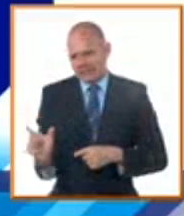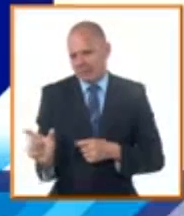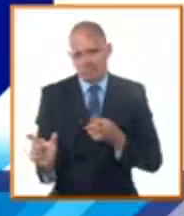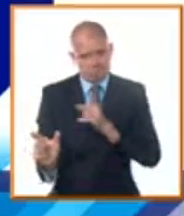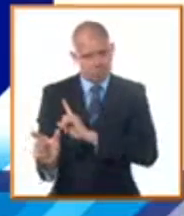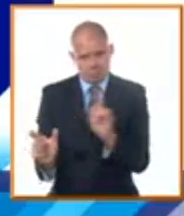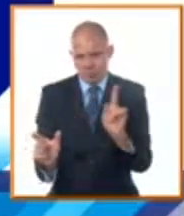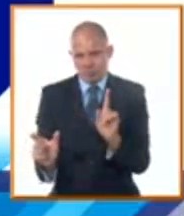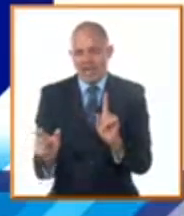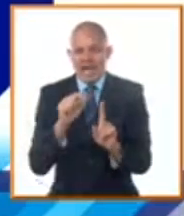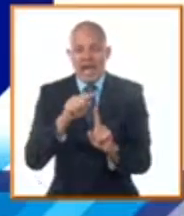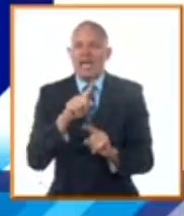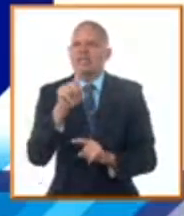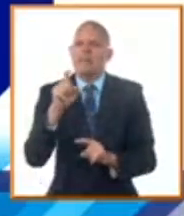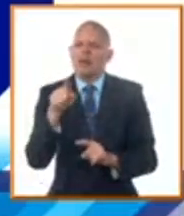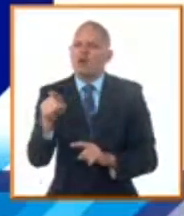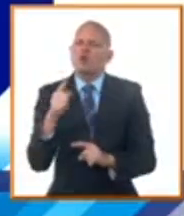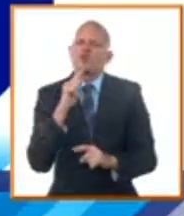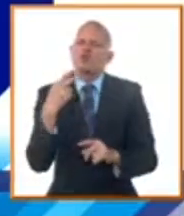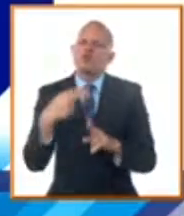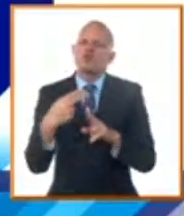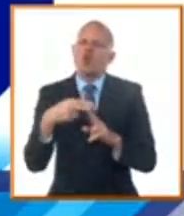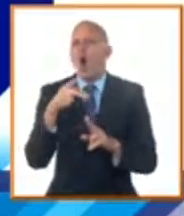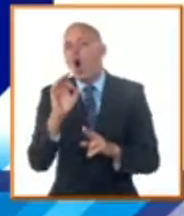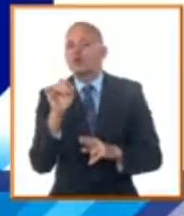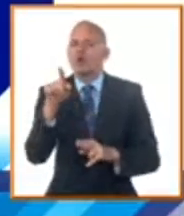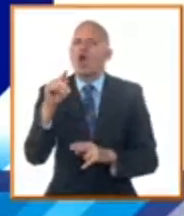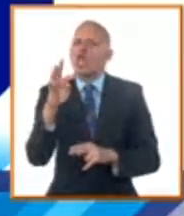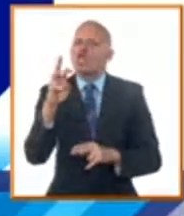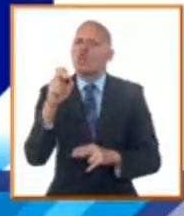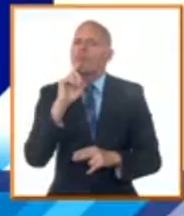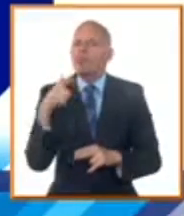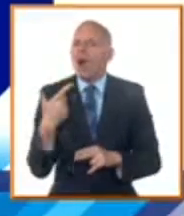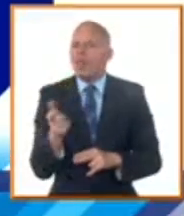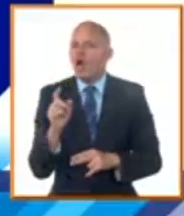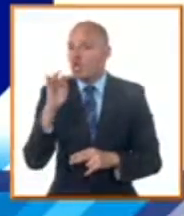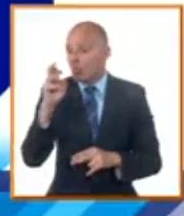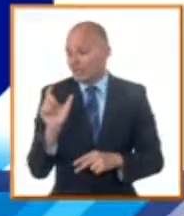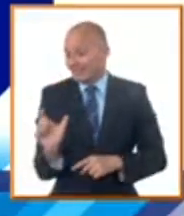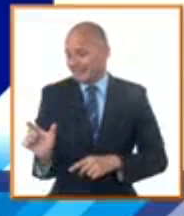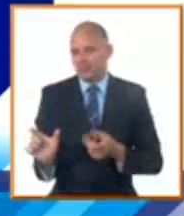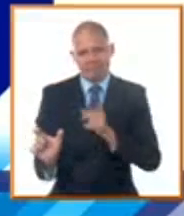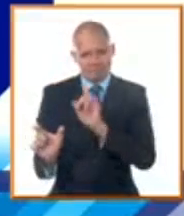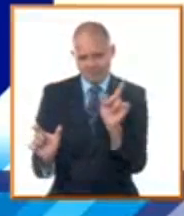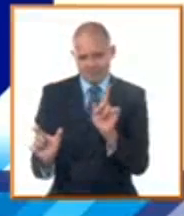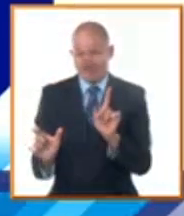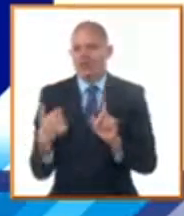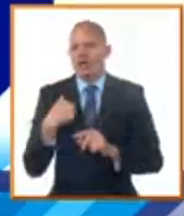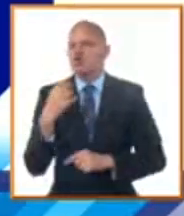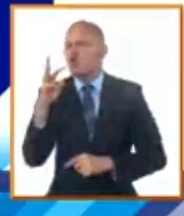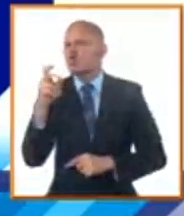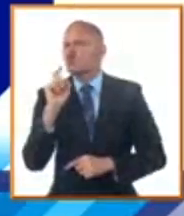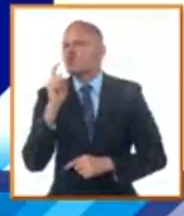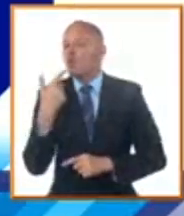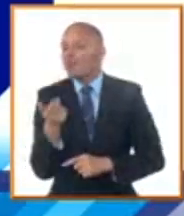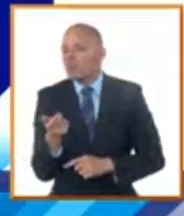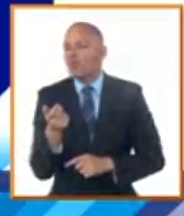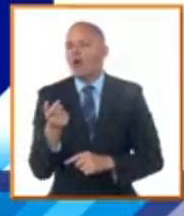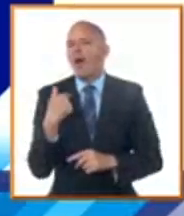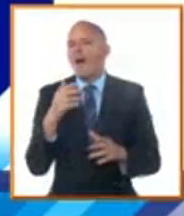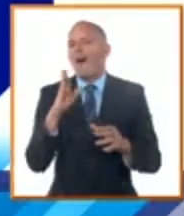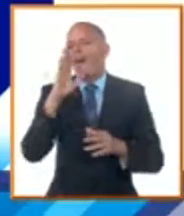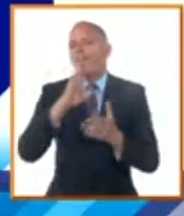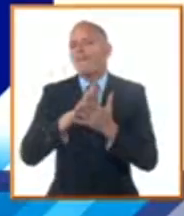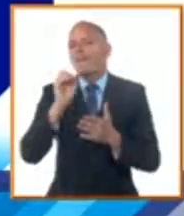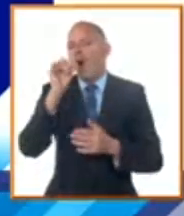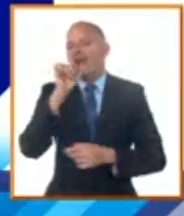en las oficinas comerciales de Texas debe presentar el carnet de identidad, y lo primero que hace la ejecutiva que lo atiende es verificar que sea